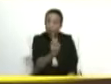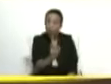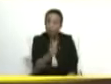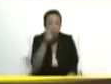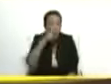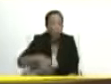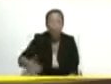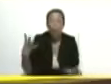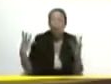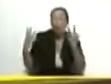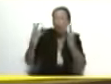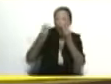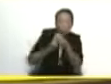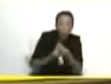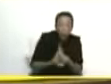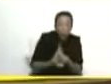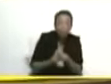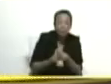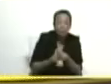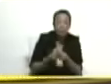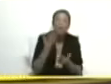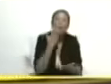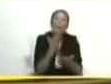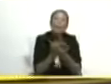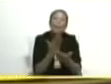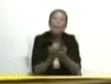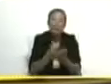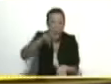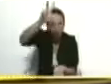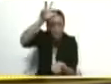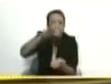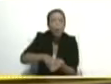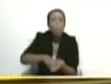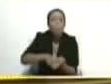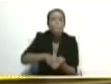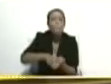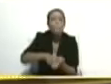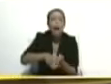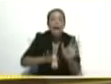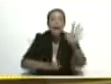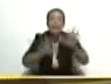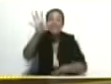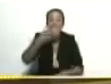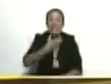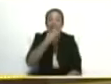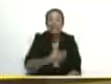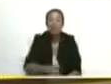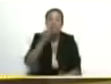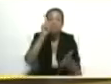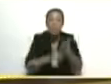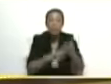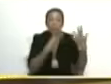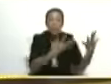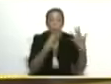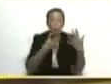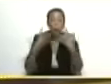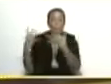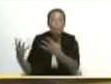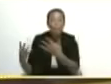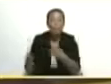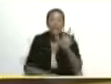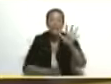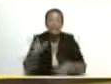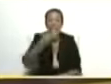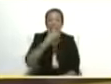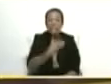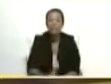pueblo acompañó esa propuesta y aprobó en referéndum del 15 de diciembre del 99.